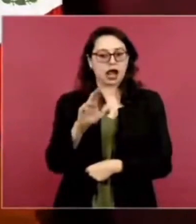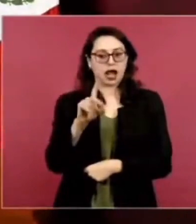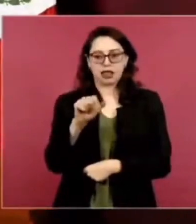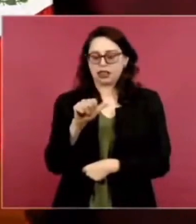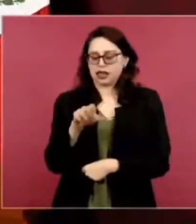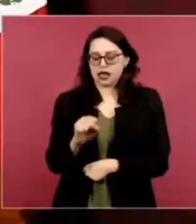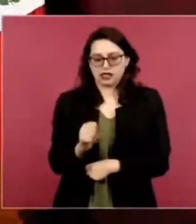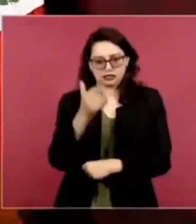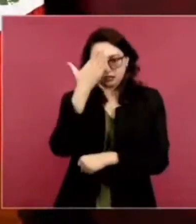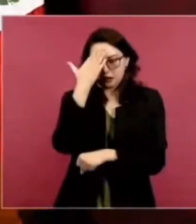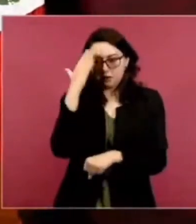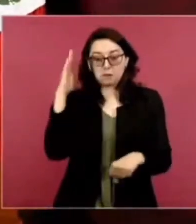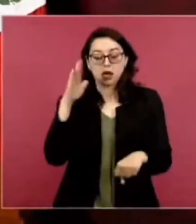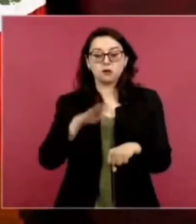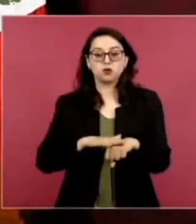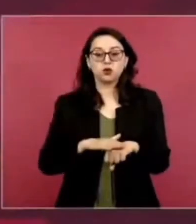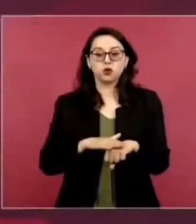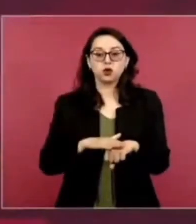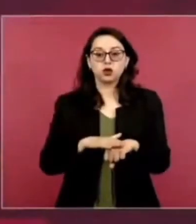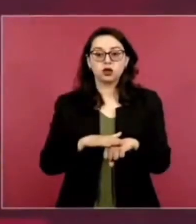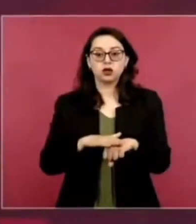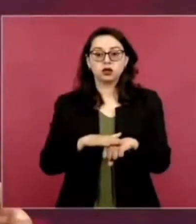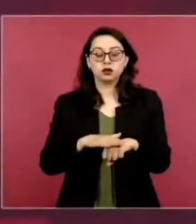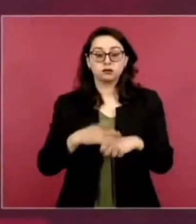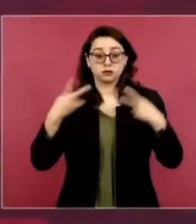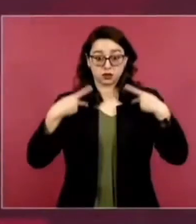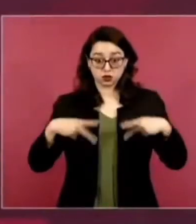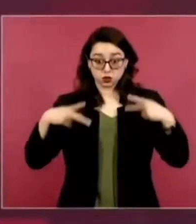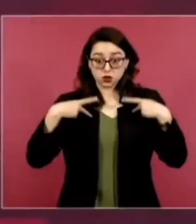Entonces, para los servidores públicos,